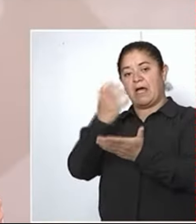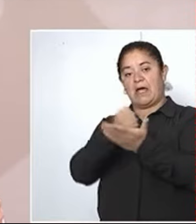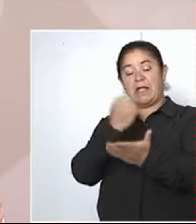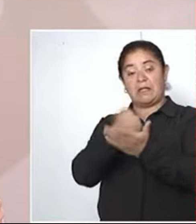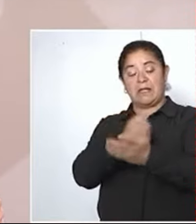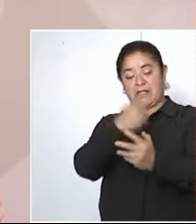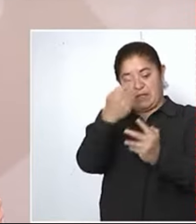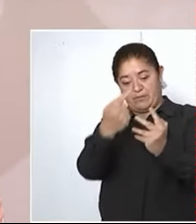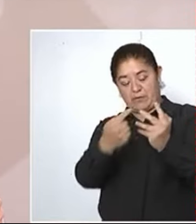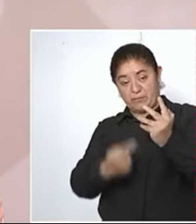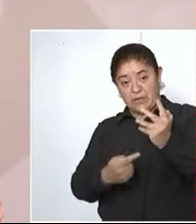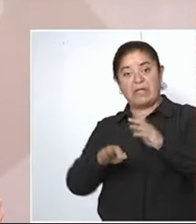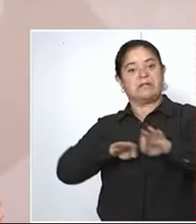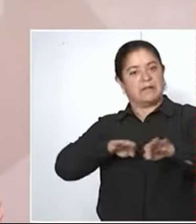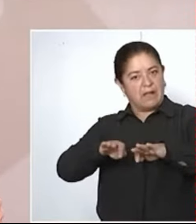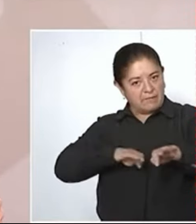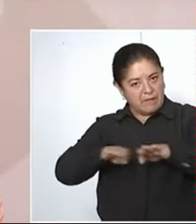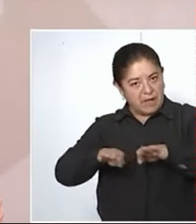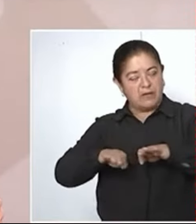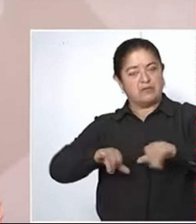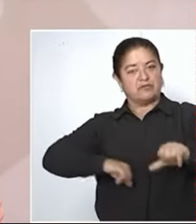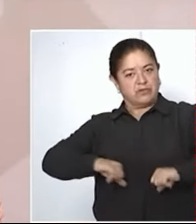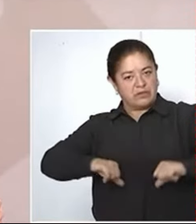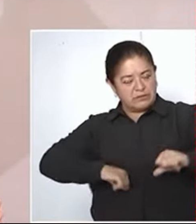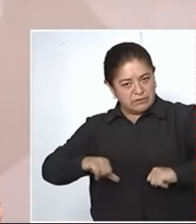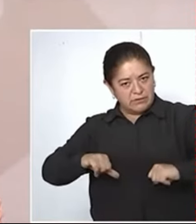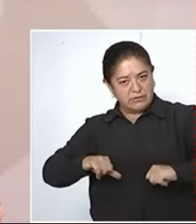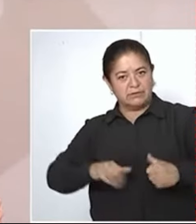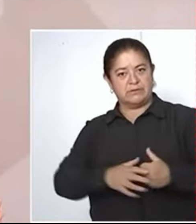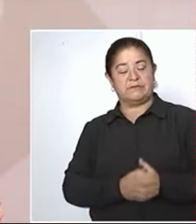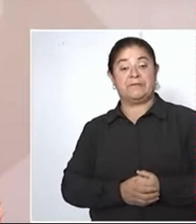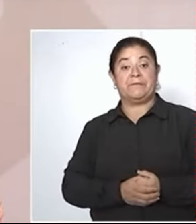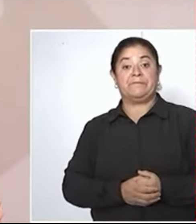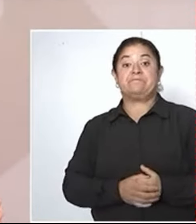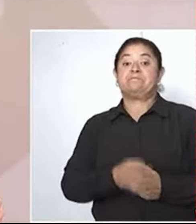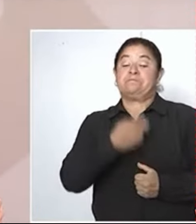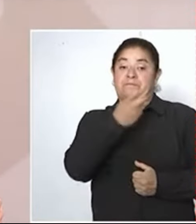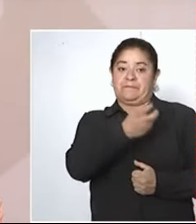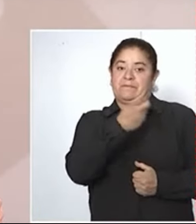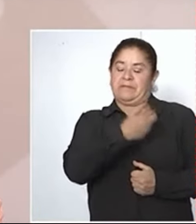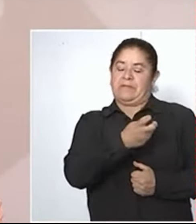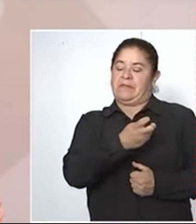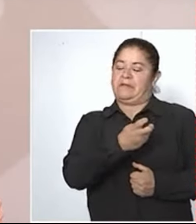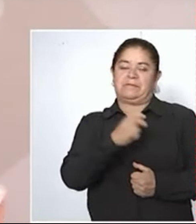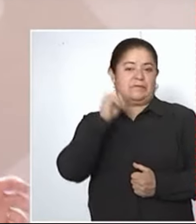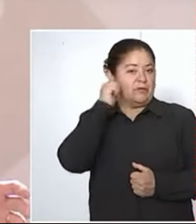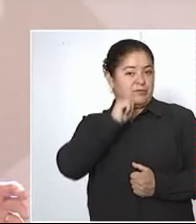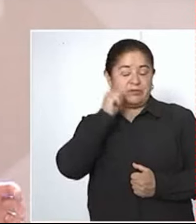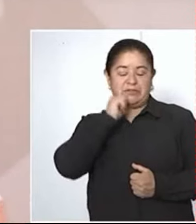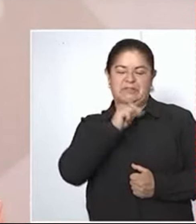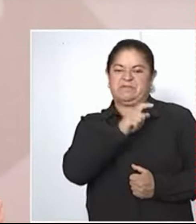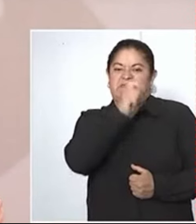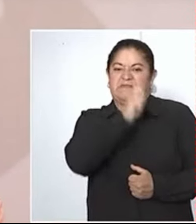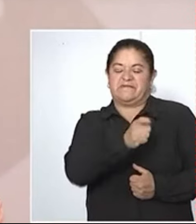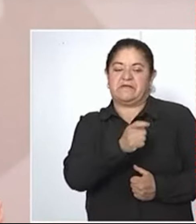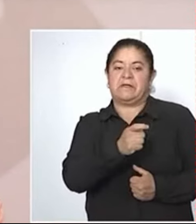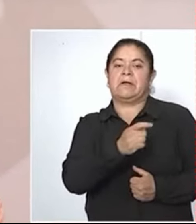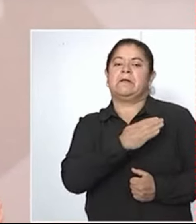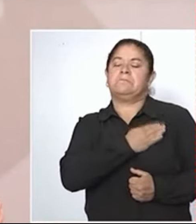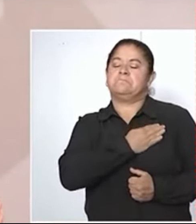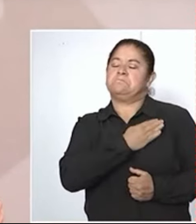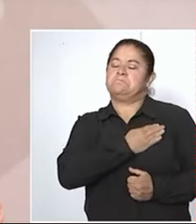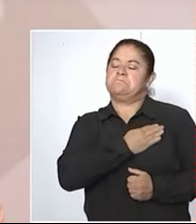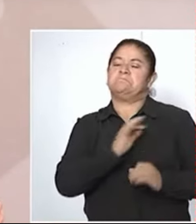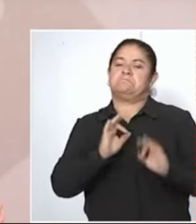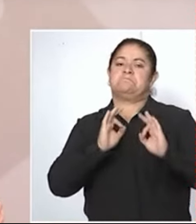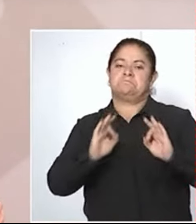de las obras de las acciones y eso habla como siempre de la gran generosidad del